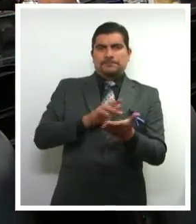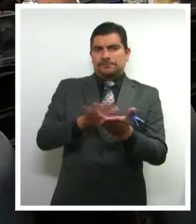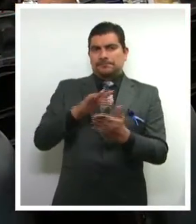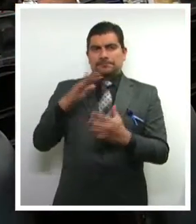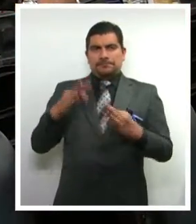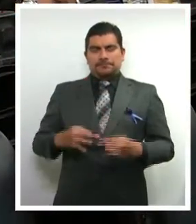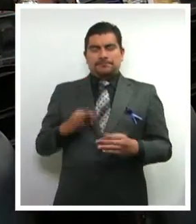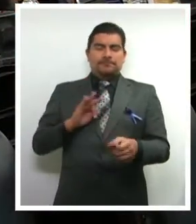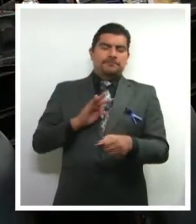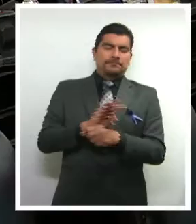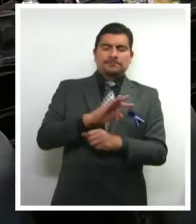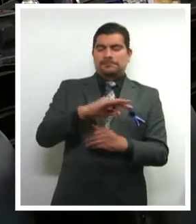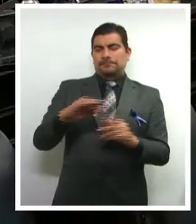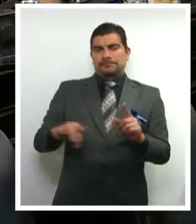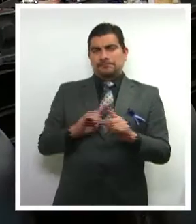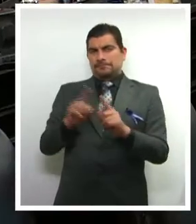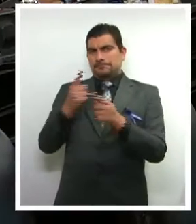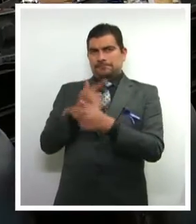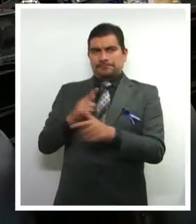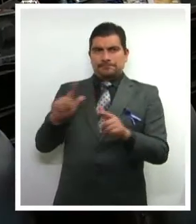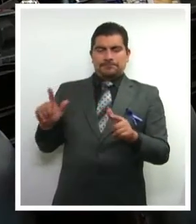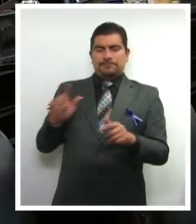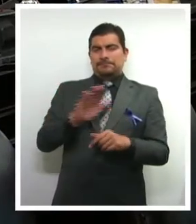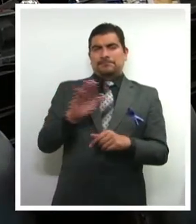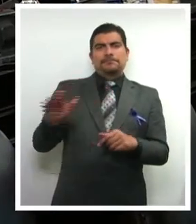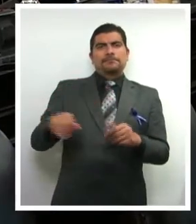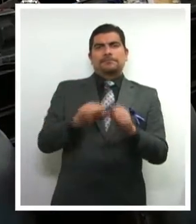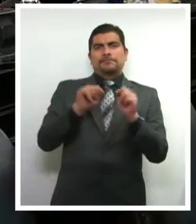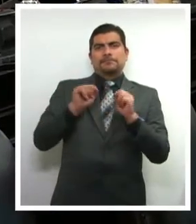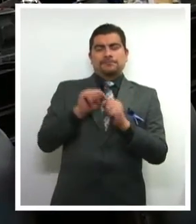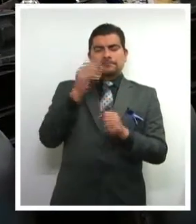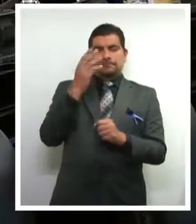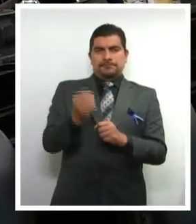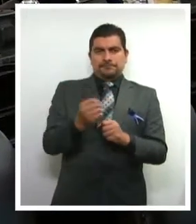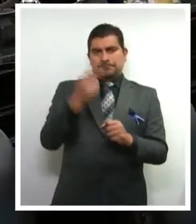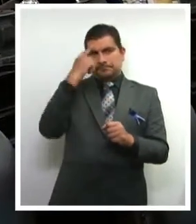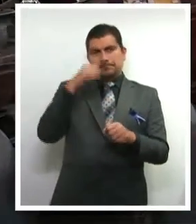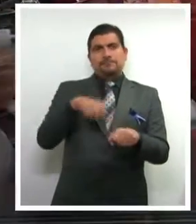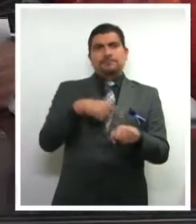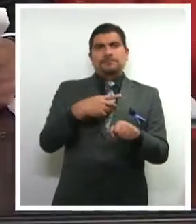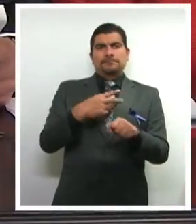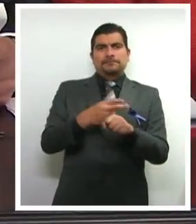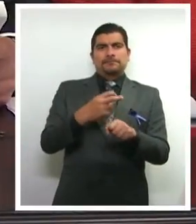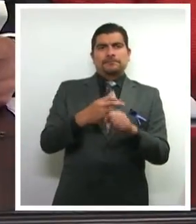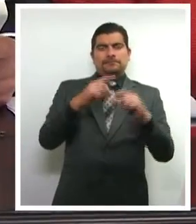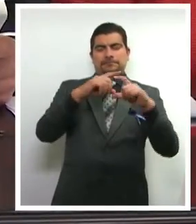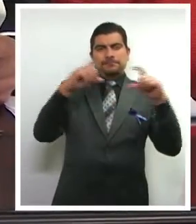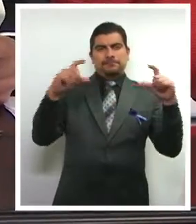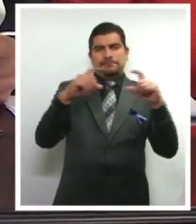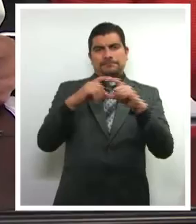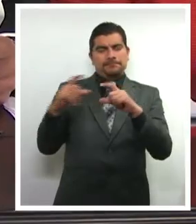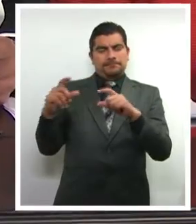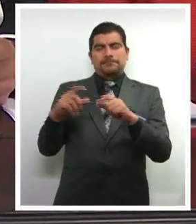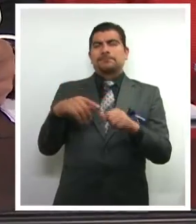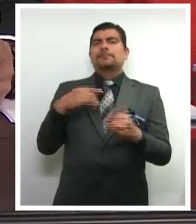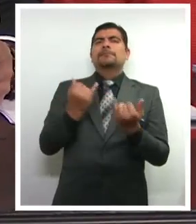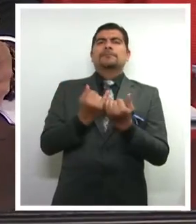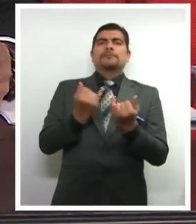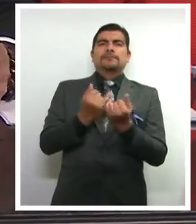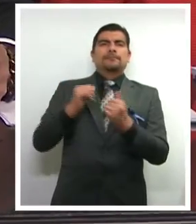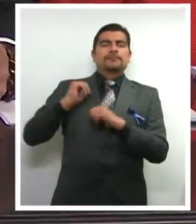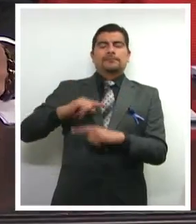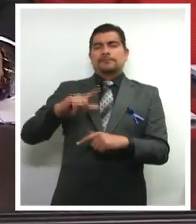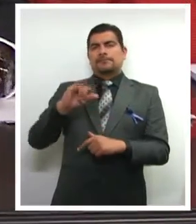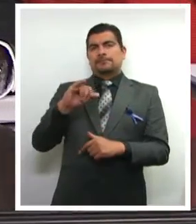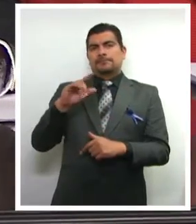Organismos Constitucionales Autónomos, Salón 9 del segundo piso. La Comisión de Alcaldías, Salón